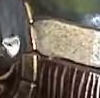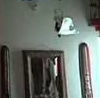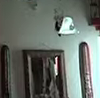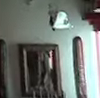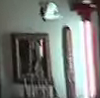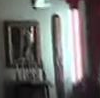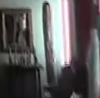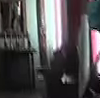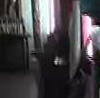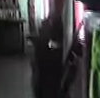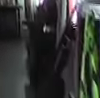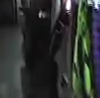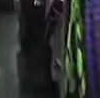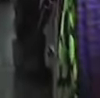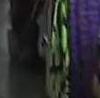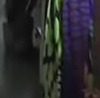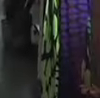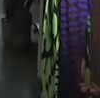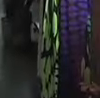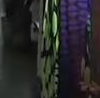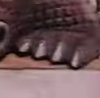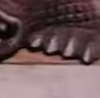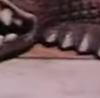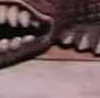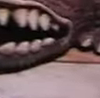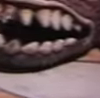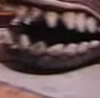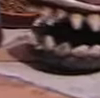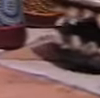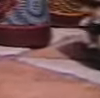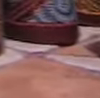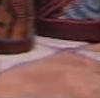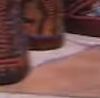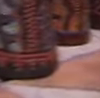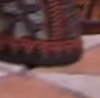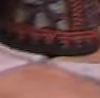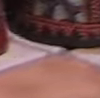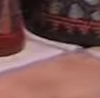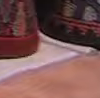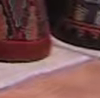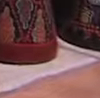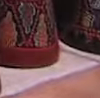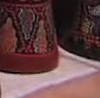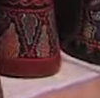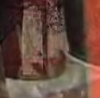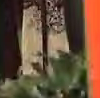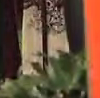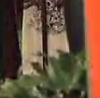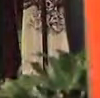Ivania Villalobos viste en La Salamandra, una tienda con raíces ambientalistas. La